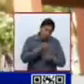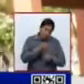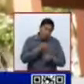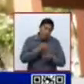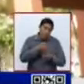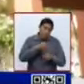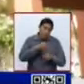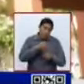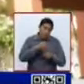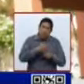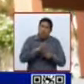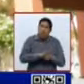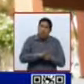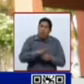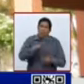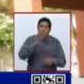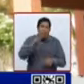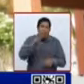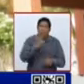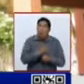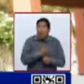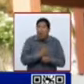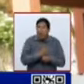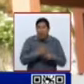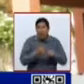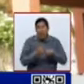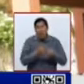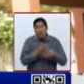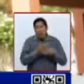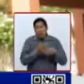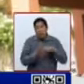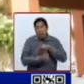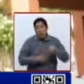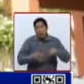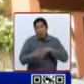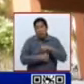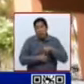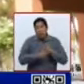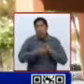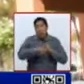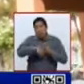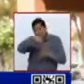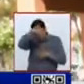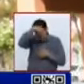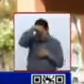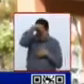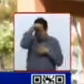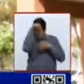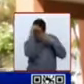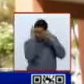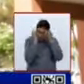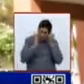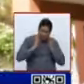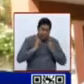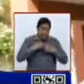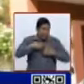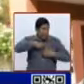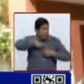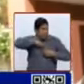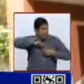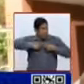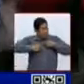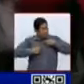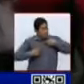gaseosas, cervezas, para que puedan compartir con él allá y le puedan hacer el baile de stripper para poder aumentarle las notas y